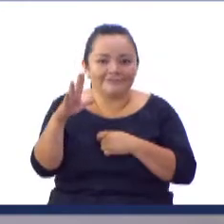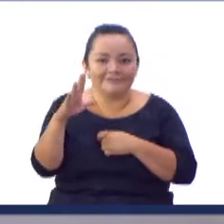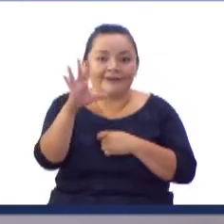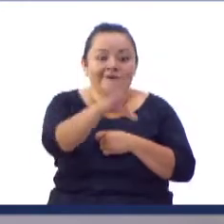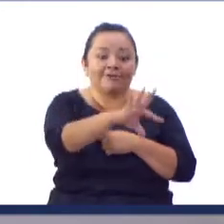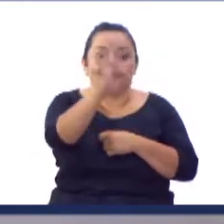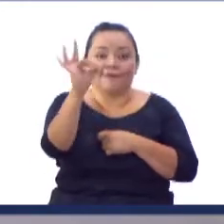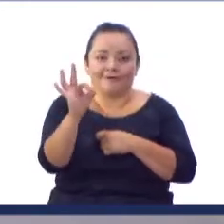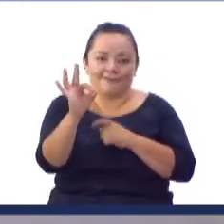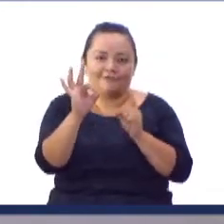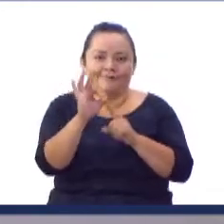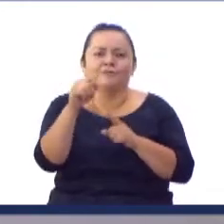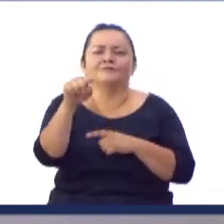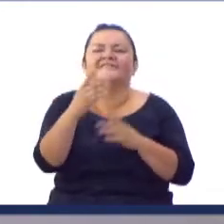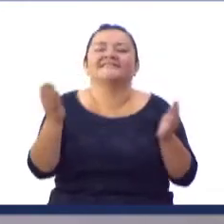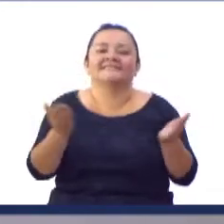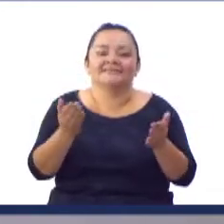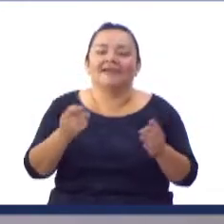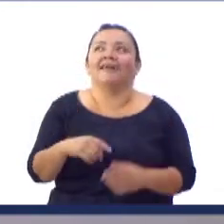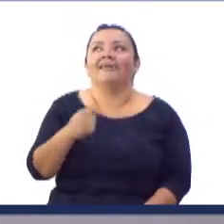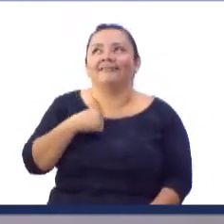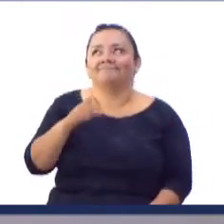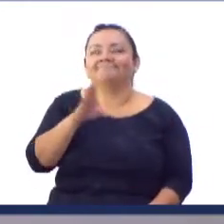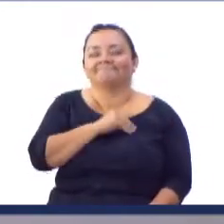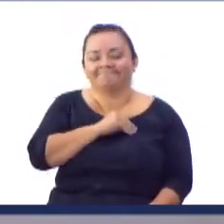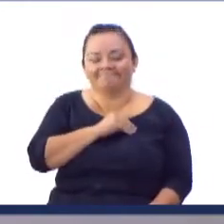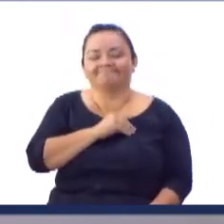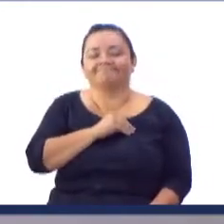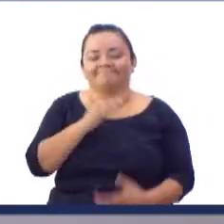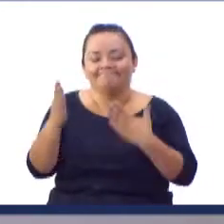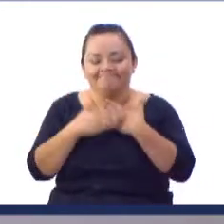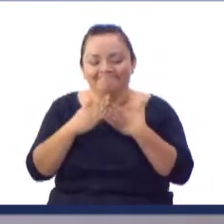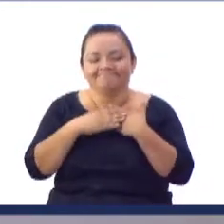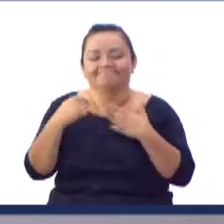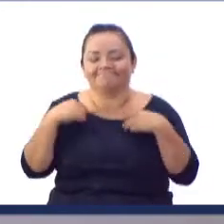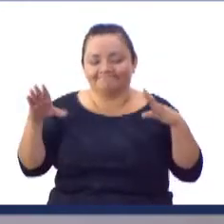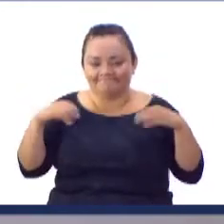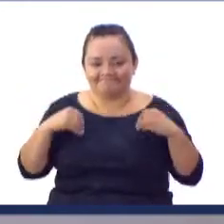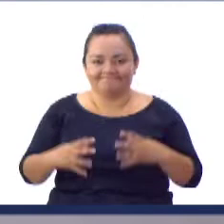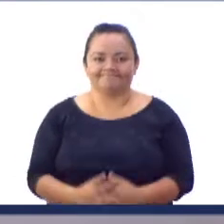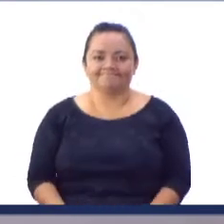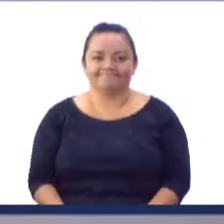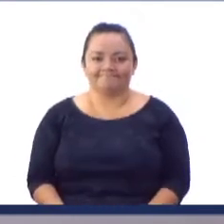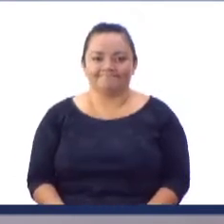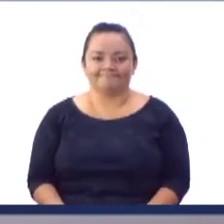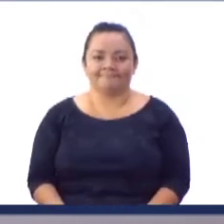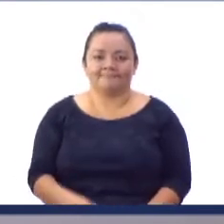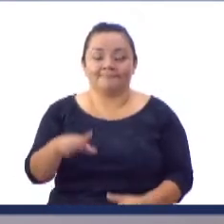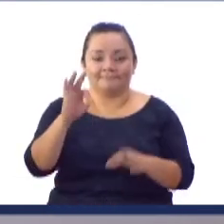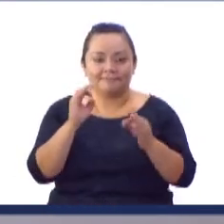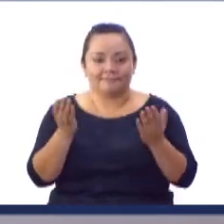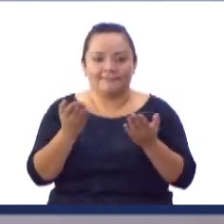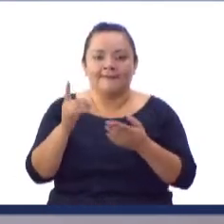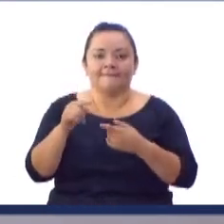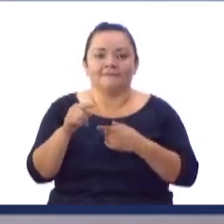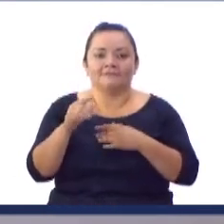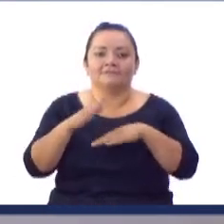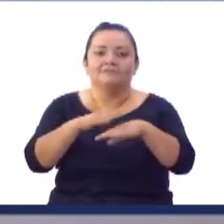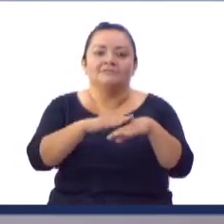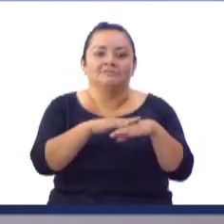y usted que hizo aceptó el llamado de dios hay muchos que fueron llamados